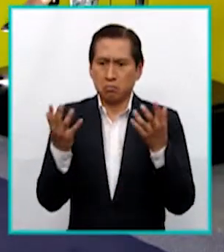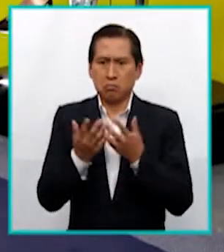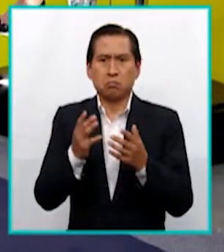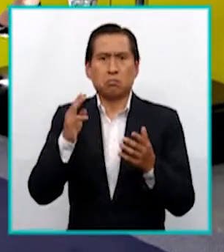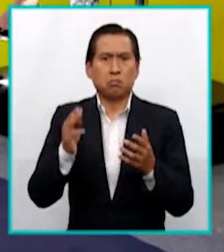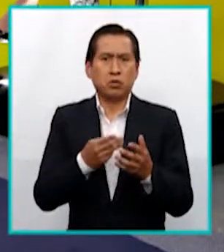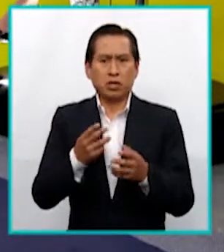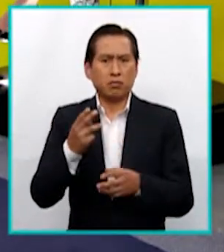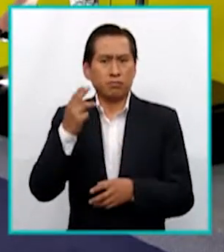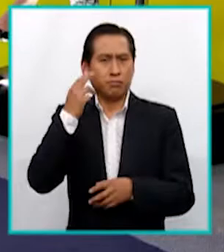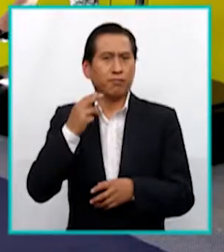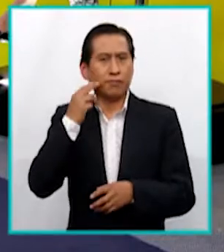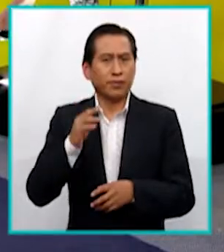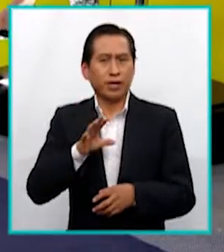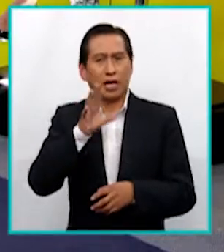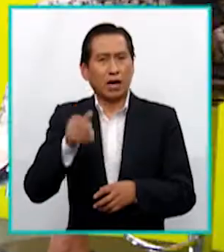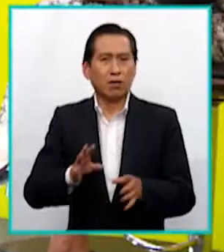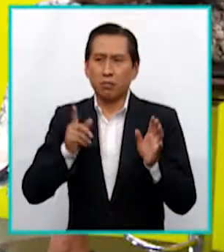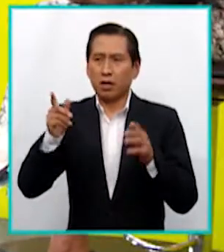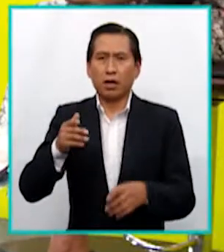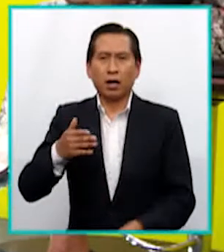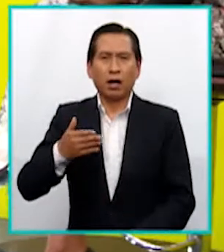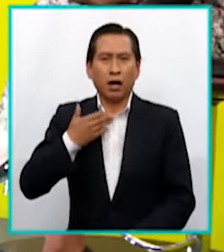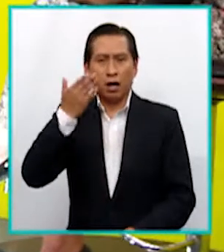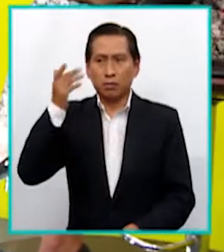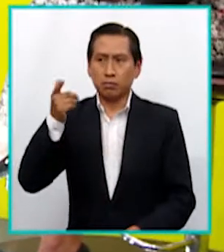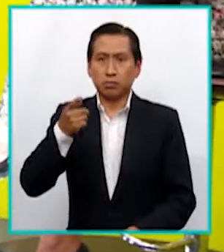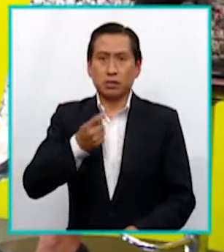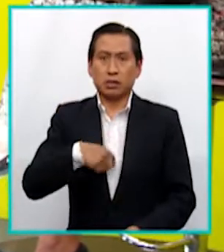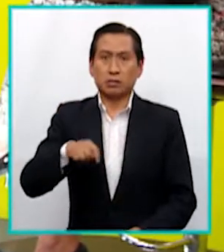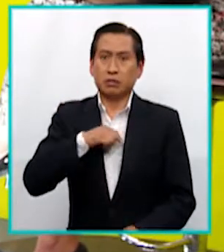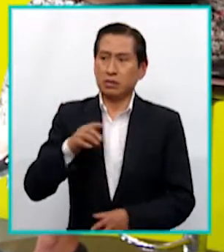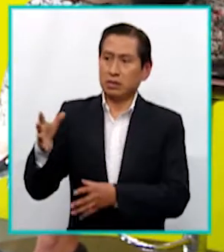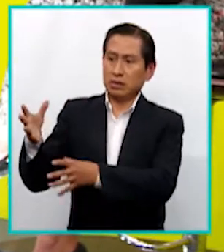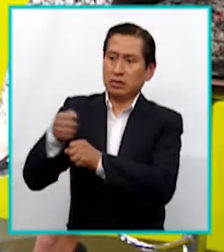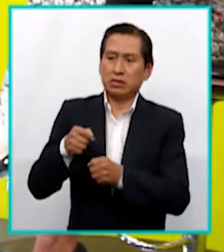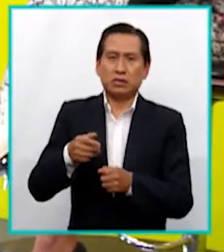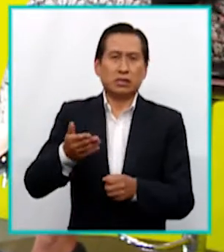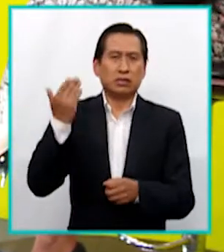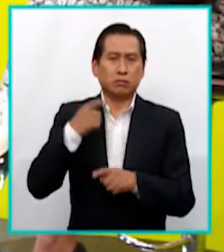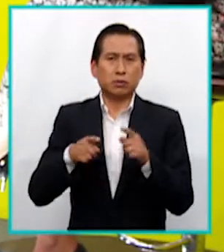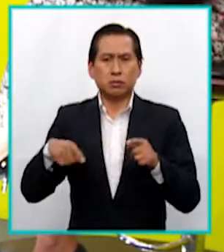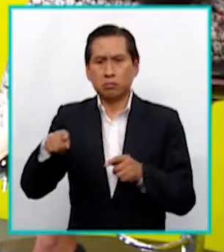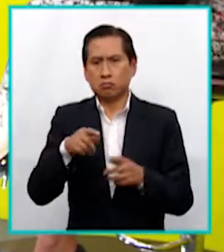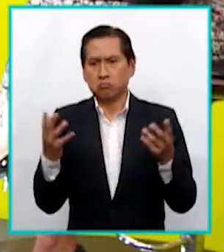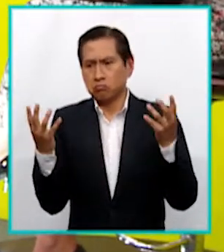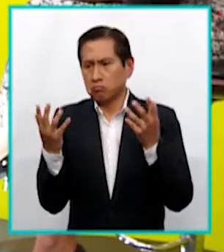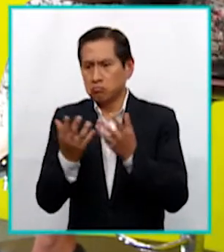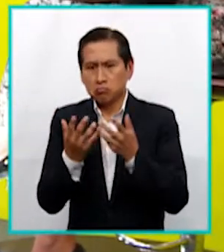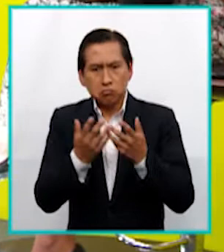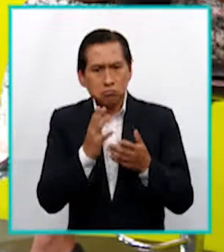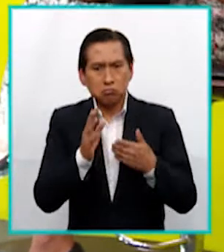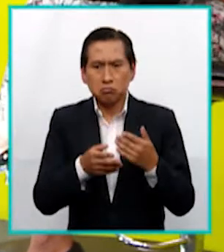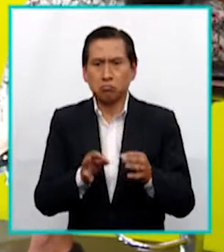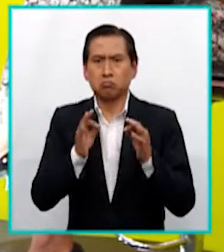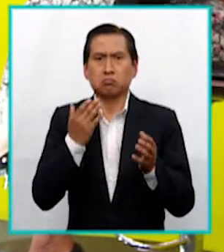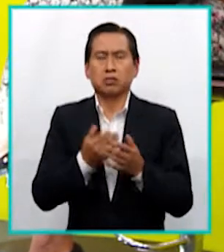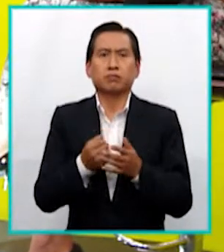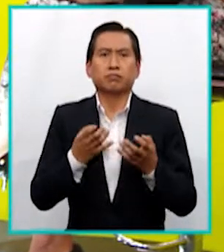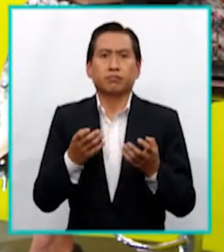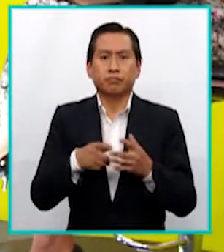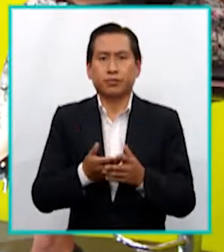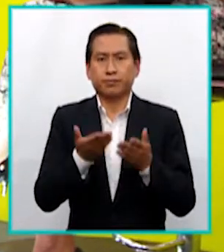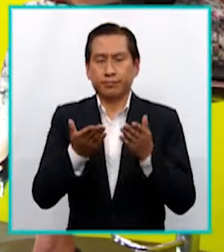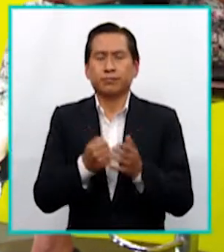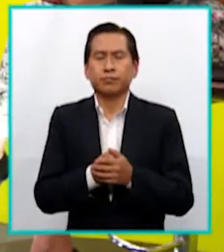música afro, con la música árabe, porque, bueno, los españoles lo toman de ahí. Pero me llama la atención que ustedes han combinado todos estos instrumentos. Quiero comenzar